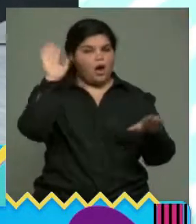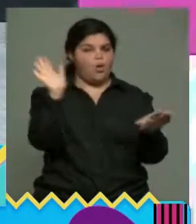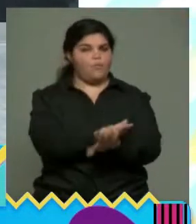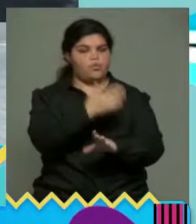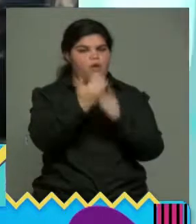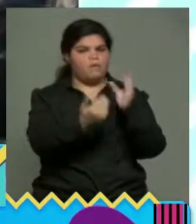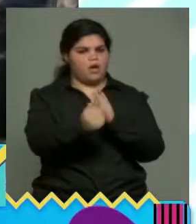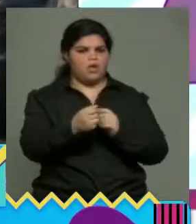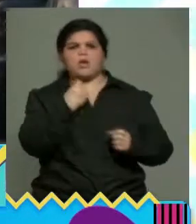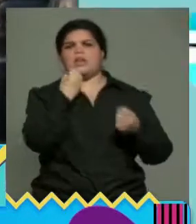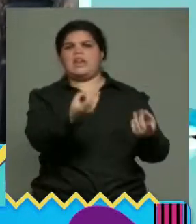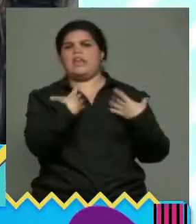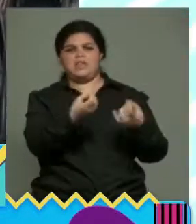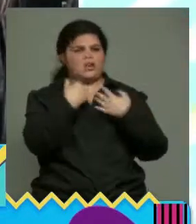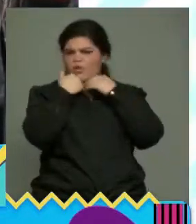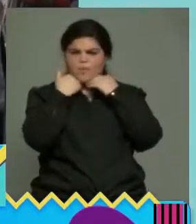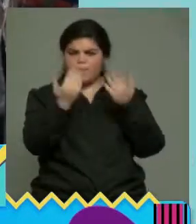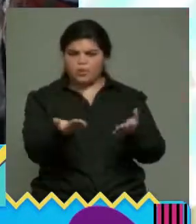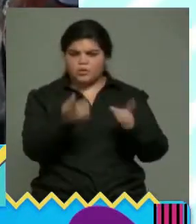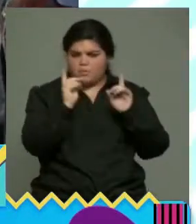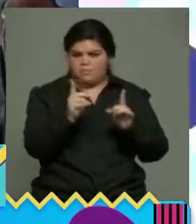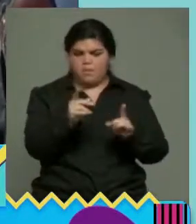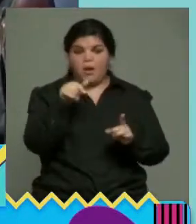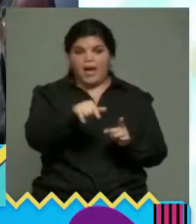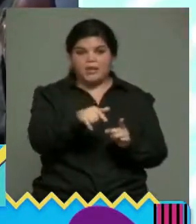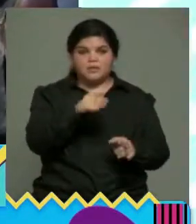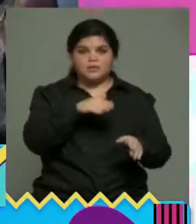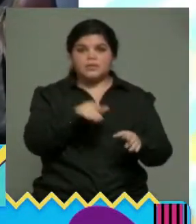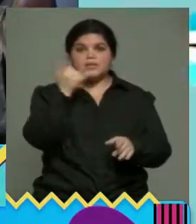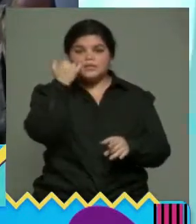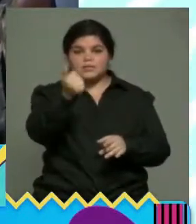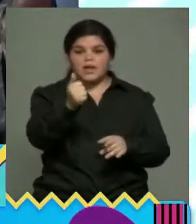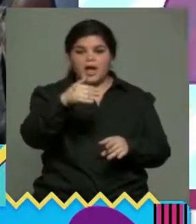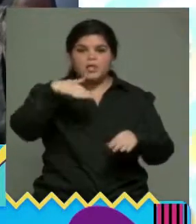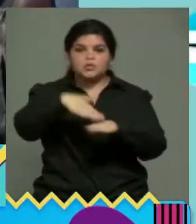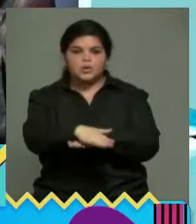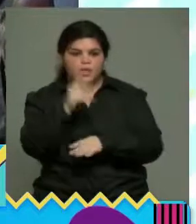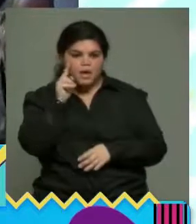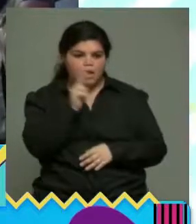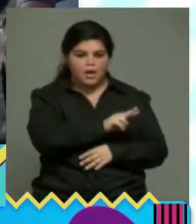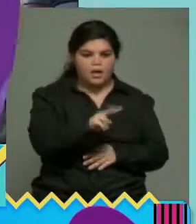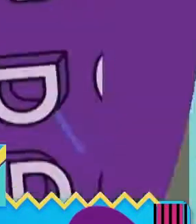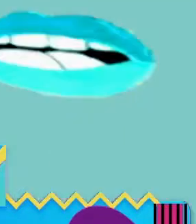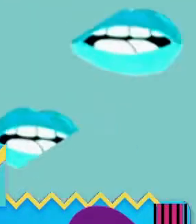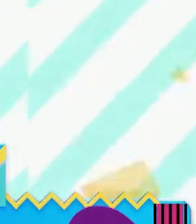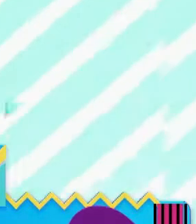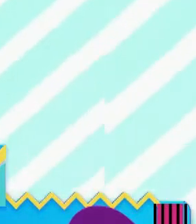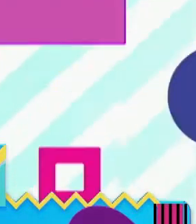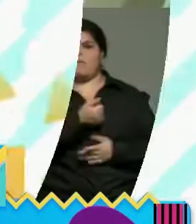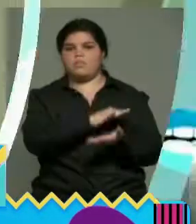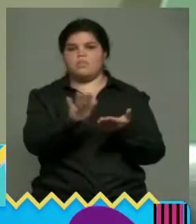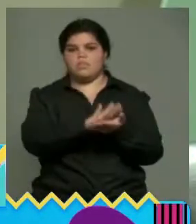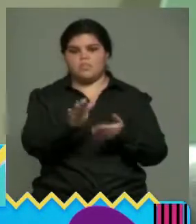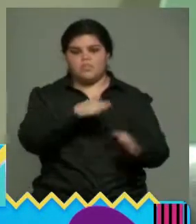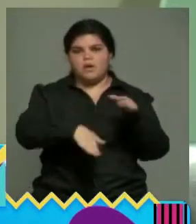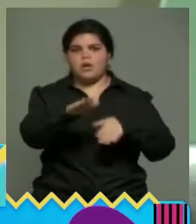hayan crítica, no importa. Pero fíjate que ahora ya la ciclovía, vos andas por la ciudad y te estás encontrando con bastante. Claro. Además, se